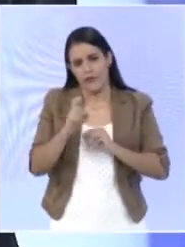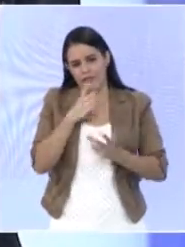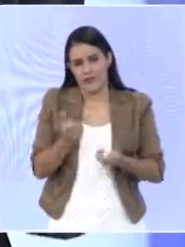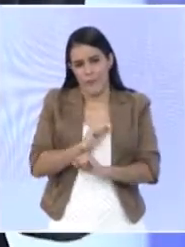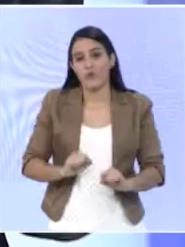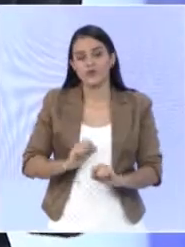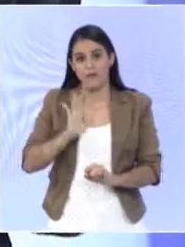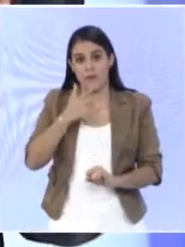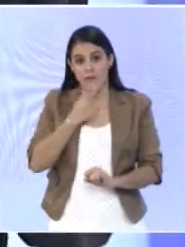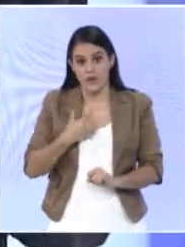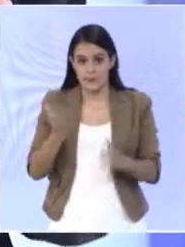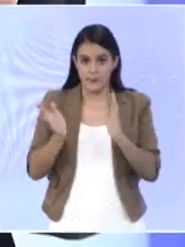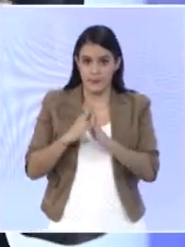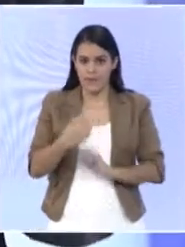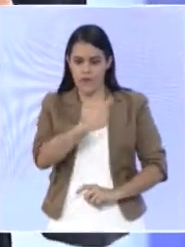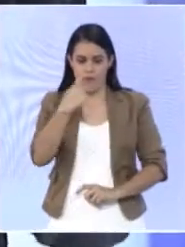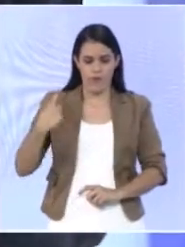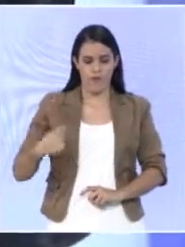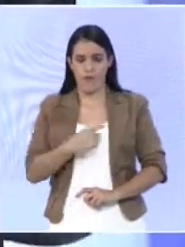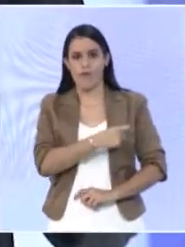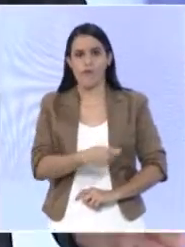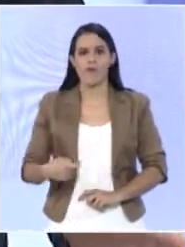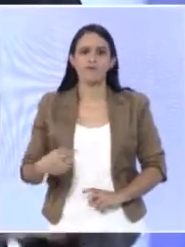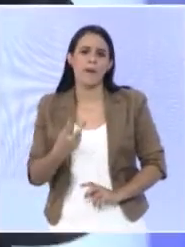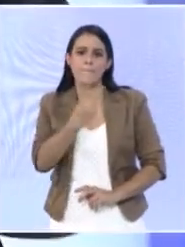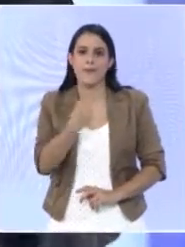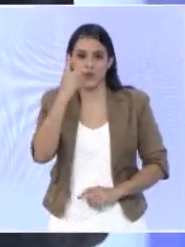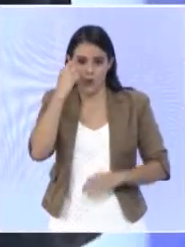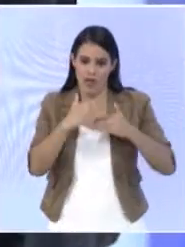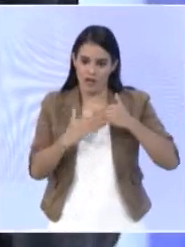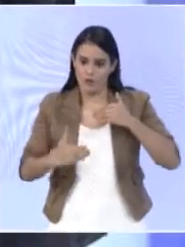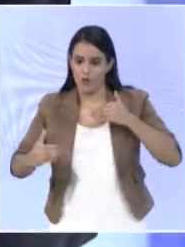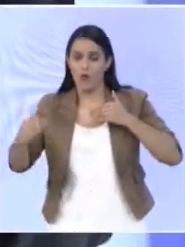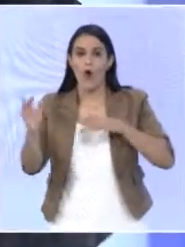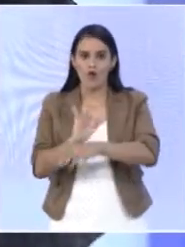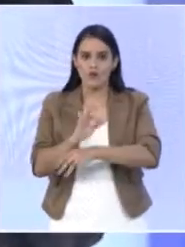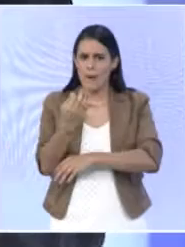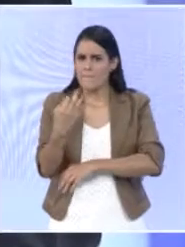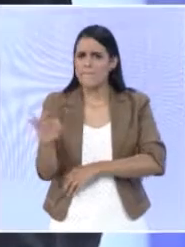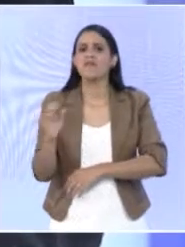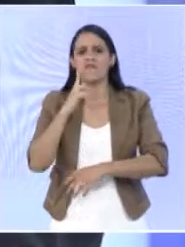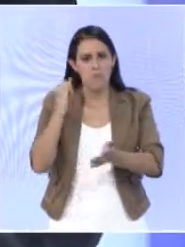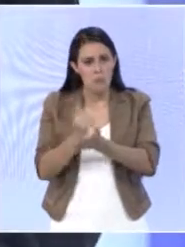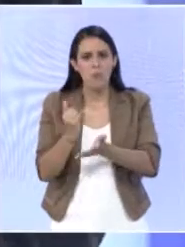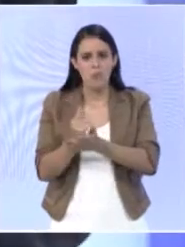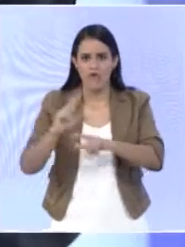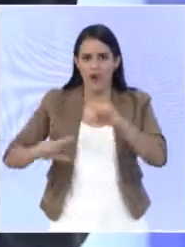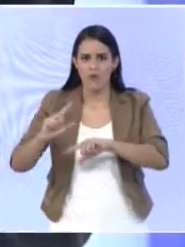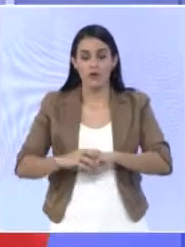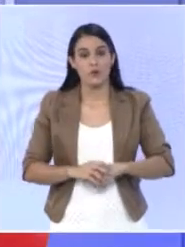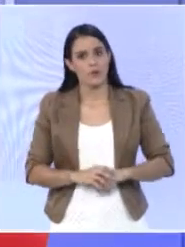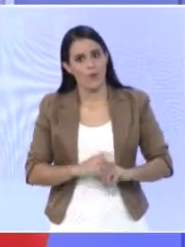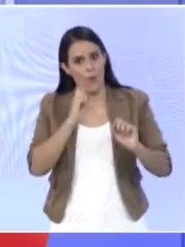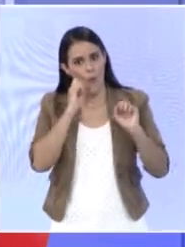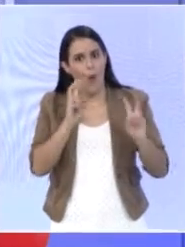entonces es este excelente puedes estar en la ropa hasta 21 días funcionando sin ningún problema y eso lo hemos probado y en laboratorio bastante